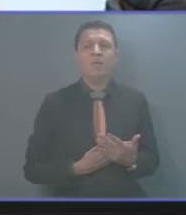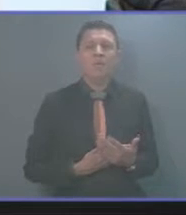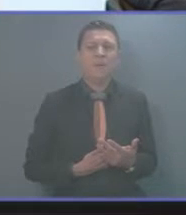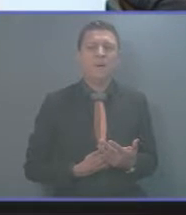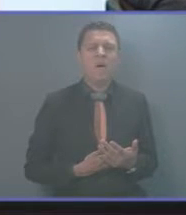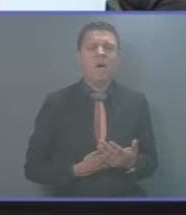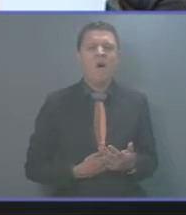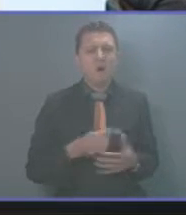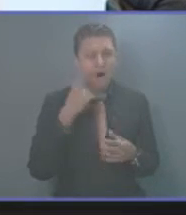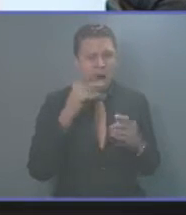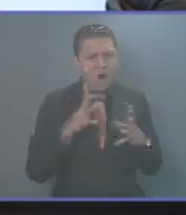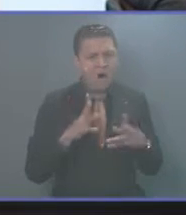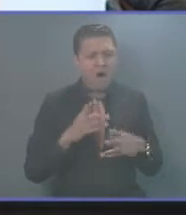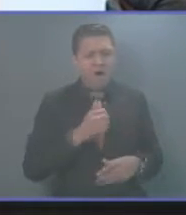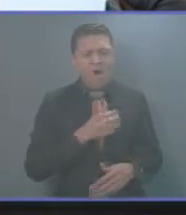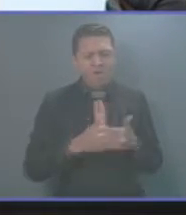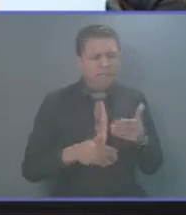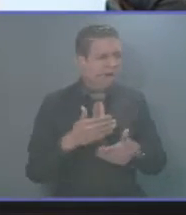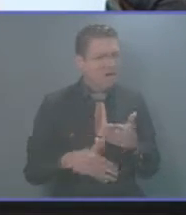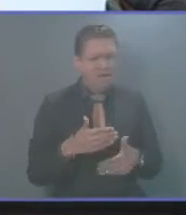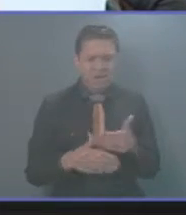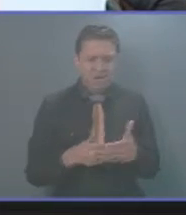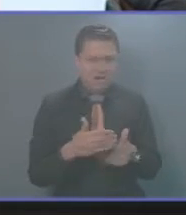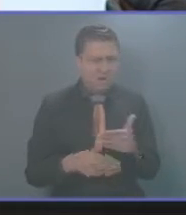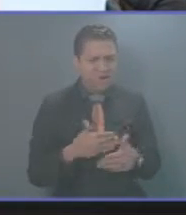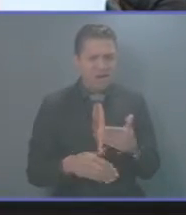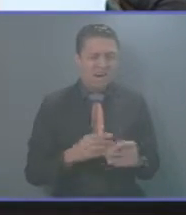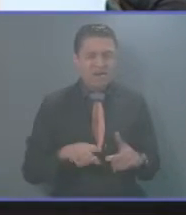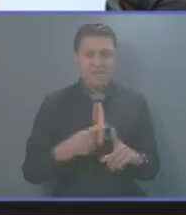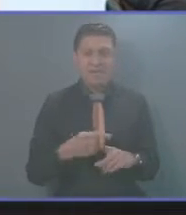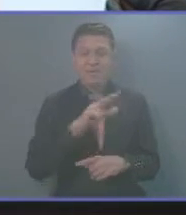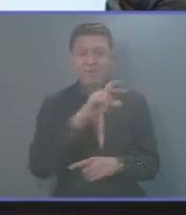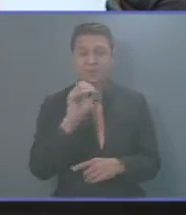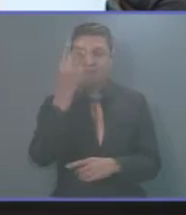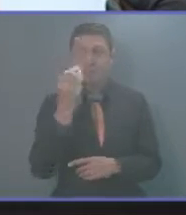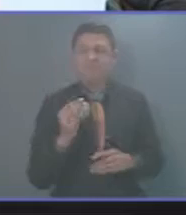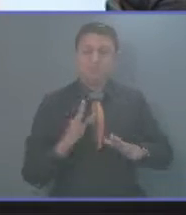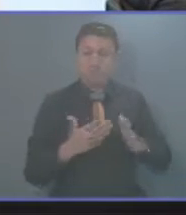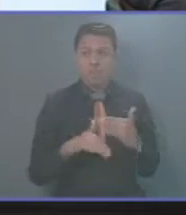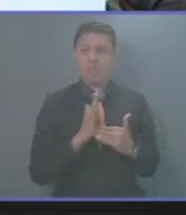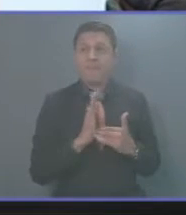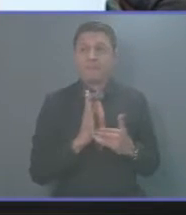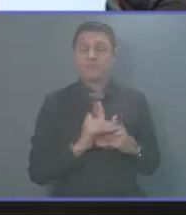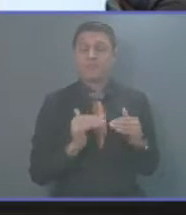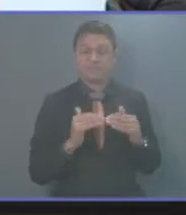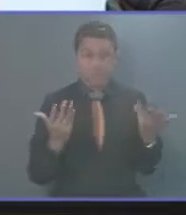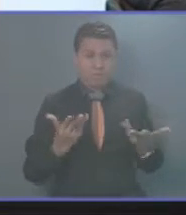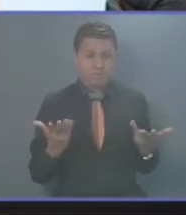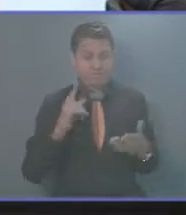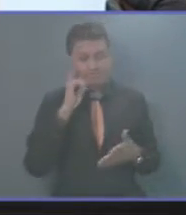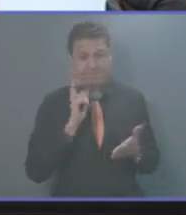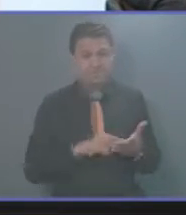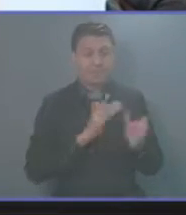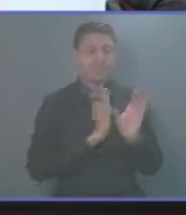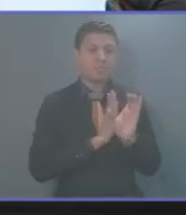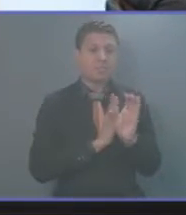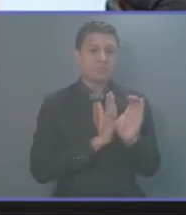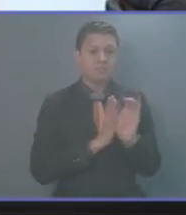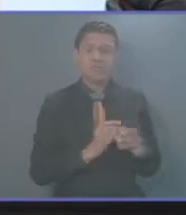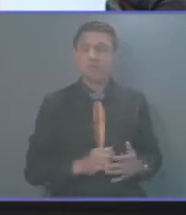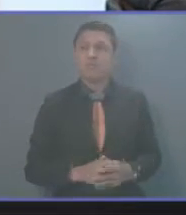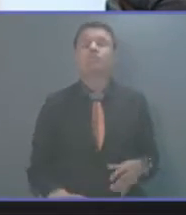los trámites engorrosos que actualmente tardan hasta 30 días o más solo para realizar el examen psicológico